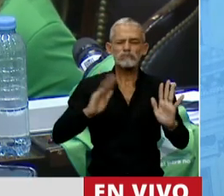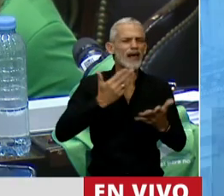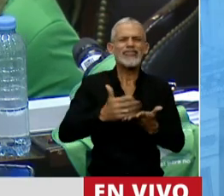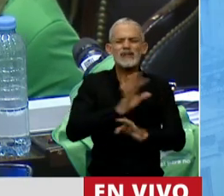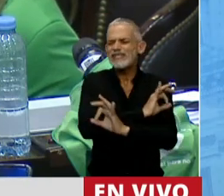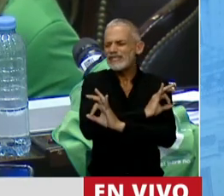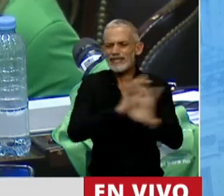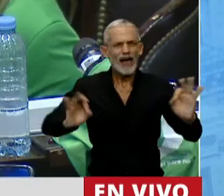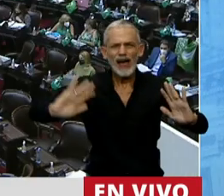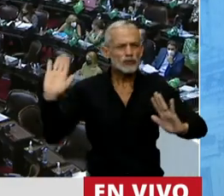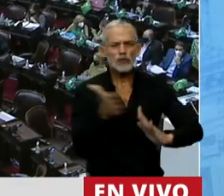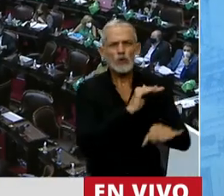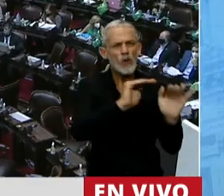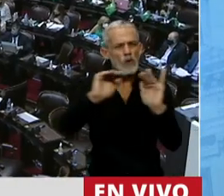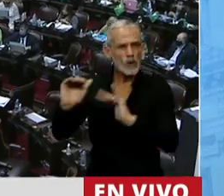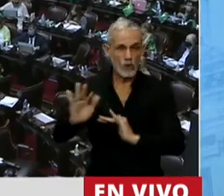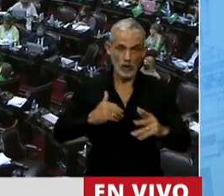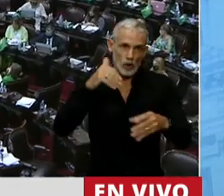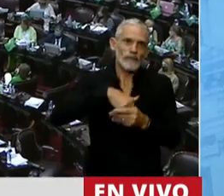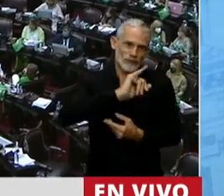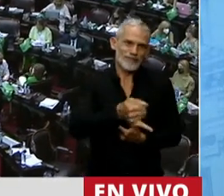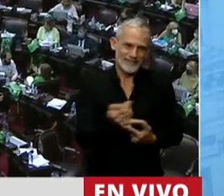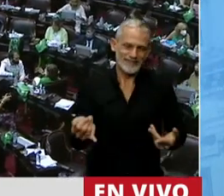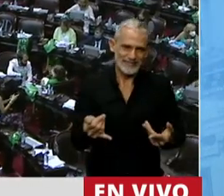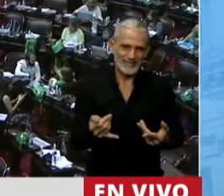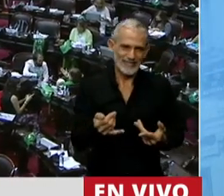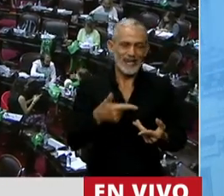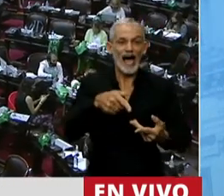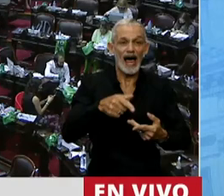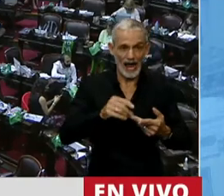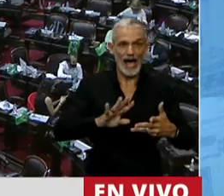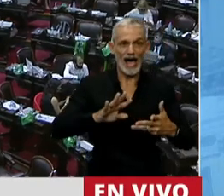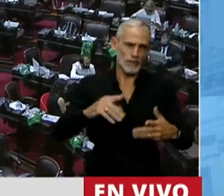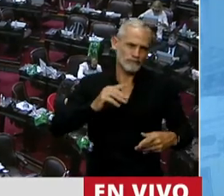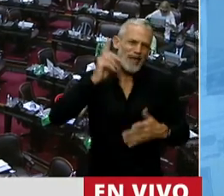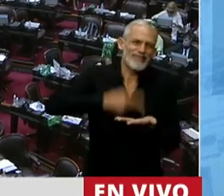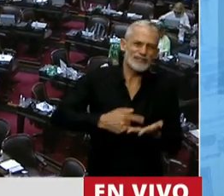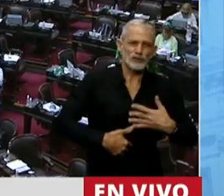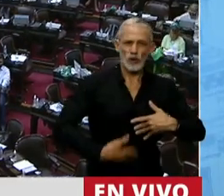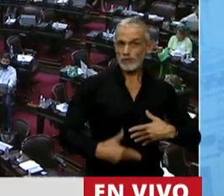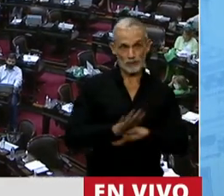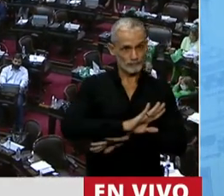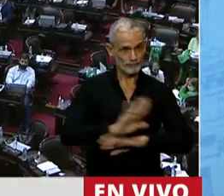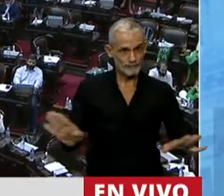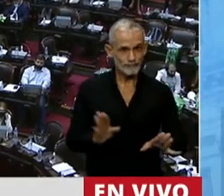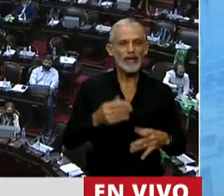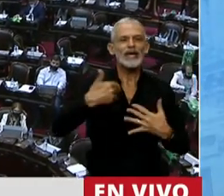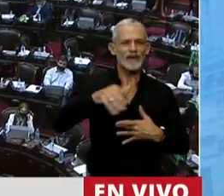discriminación alguna, adelanto mi voto positivo a la interrupción voluntaria del embarazo y que